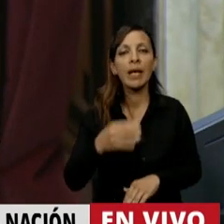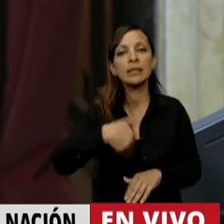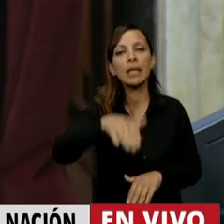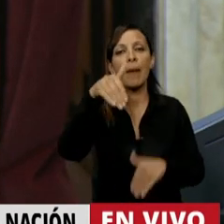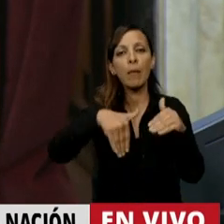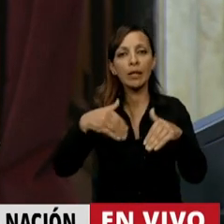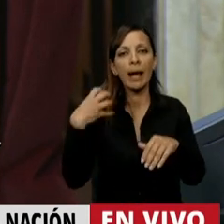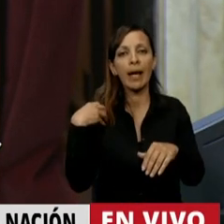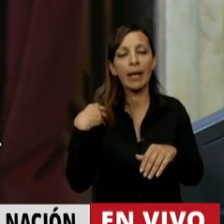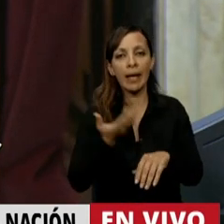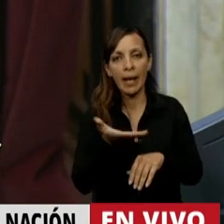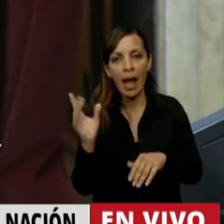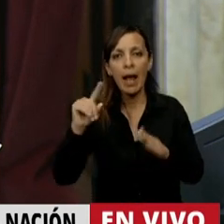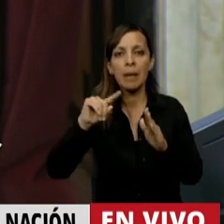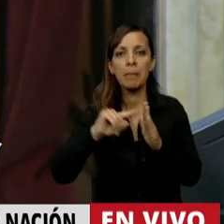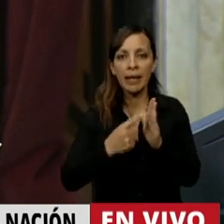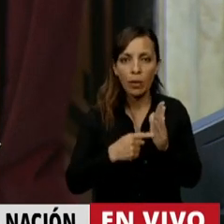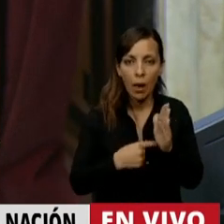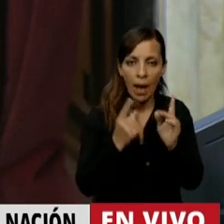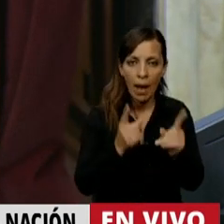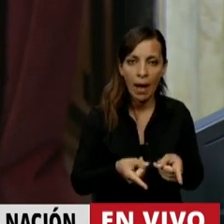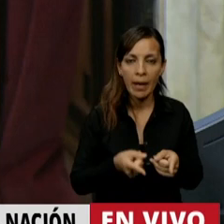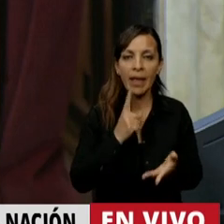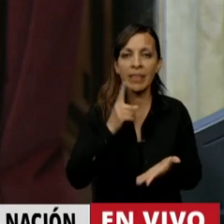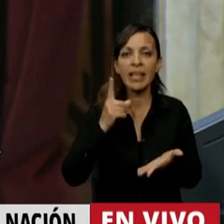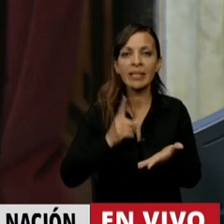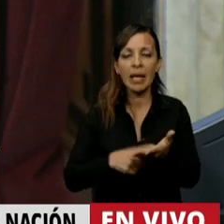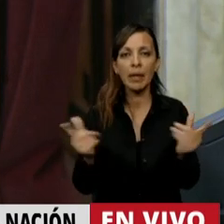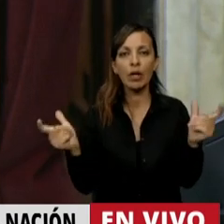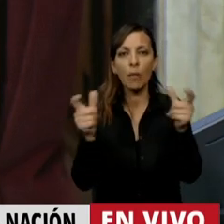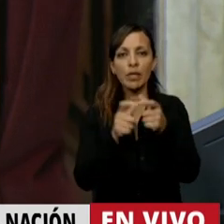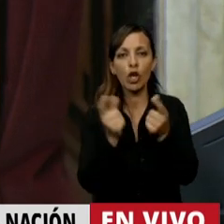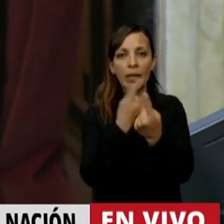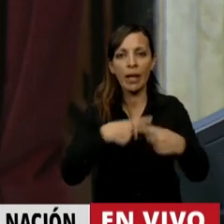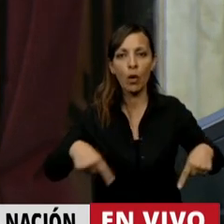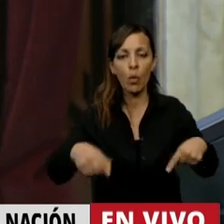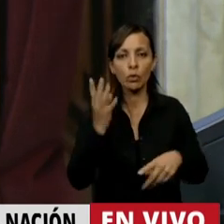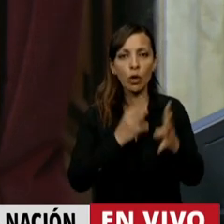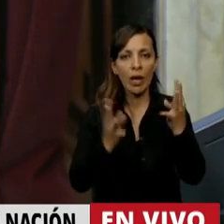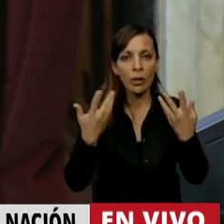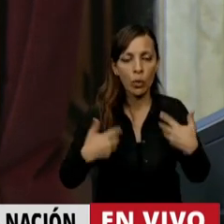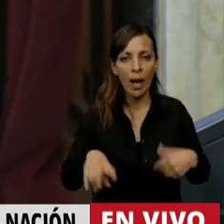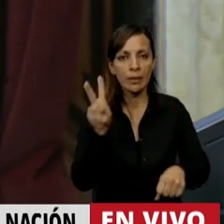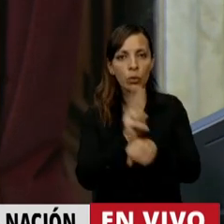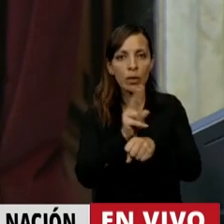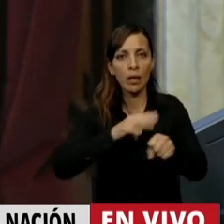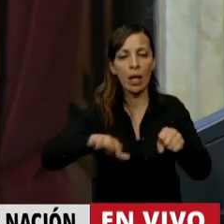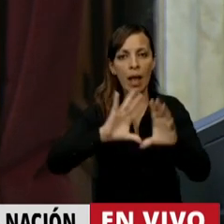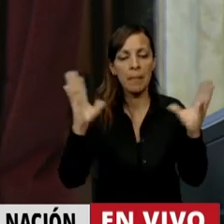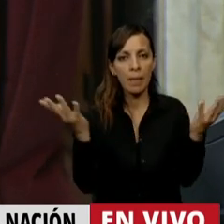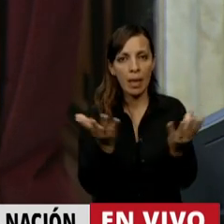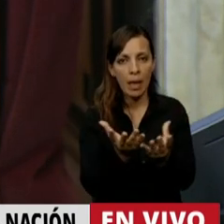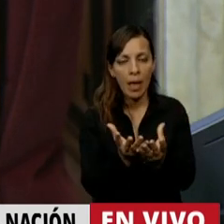Se va a votar en general y en particular el dictamen de la Comisión de Recursos Naturales y Conservación del Ambiente